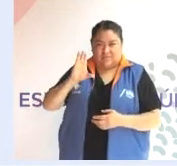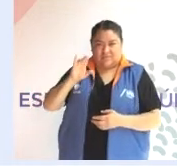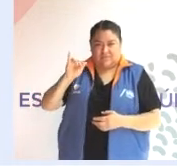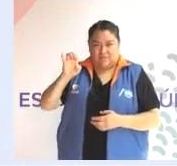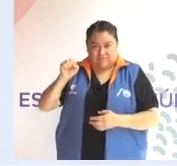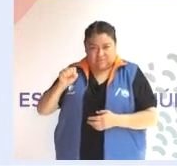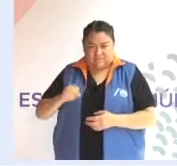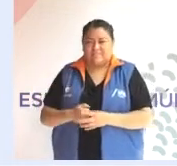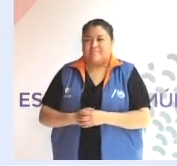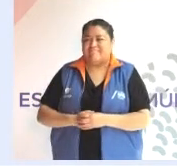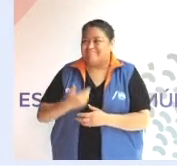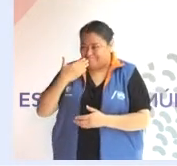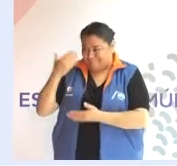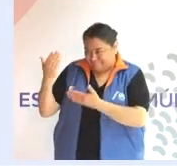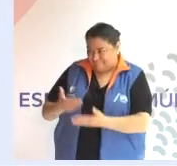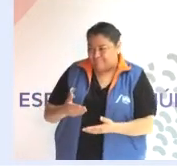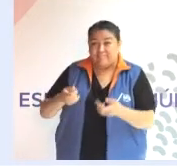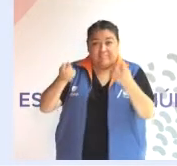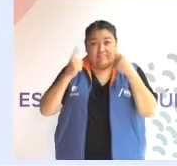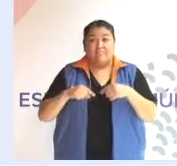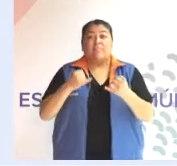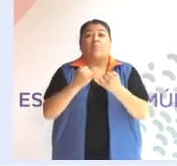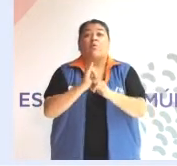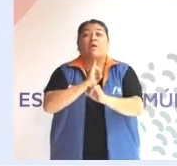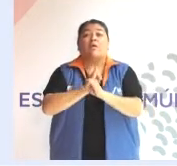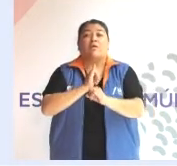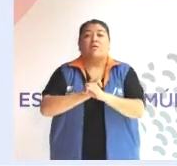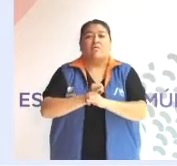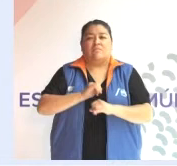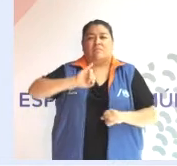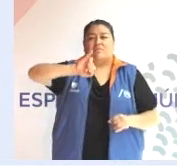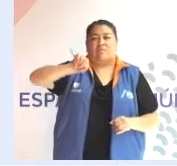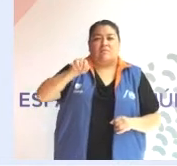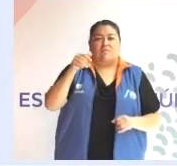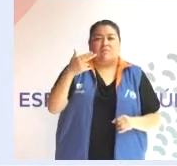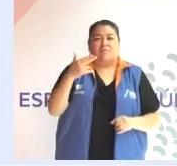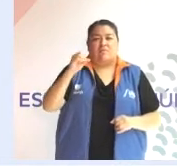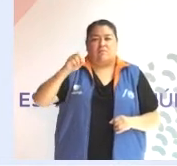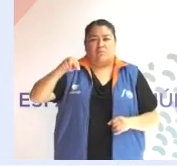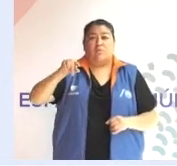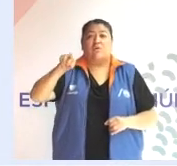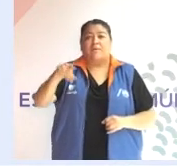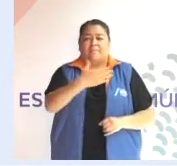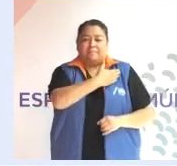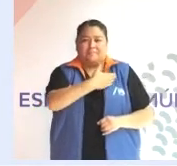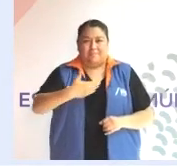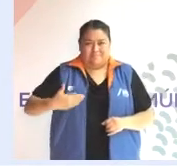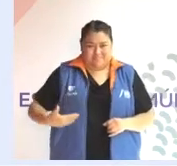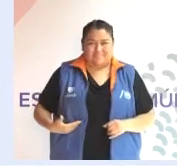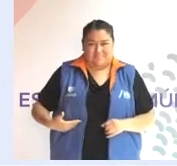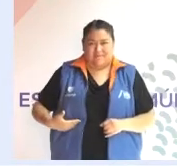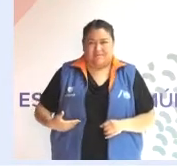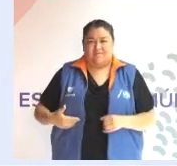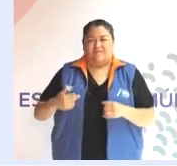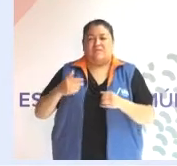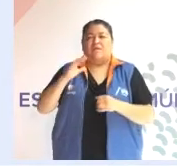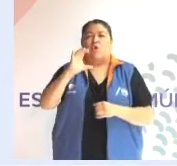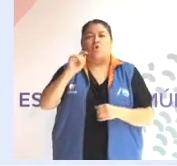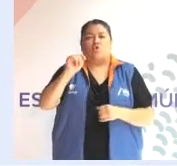Jacqueline. También se encuentra con nosotros John Sudarsky Rosenbaum, presidente de Corporación Control